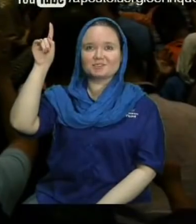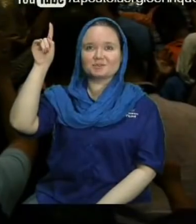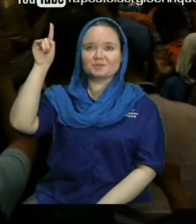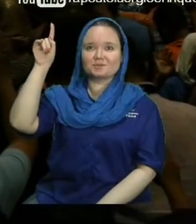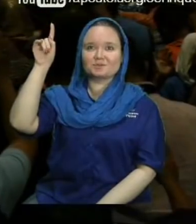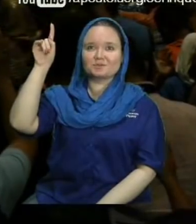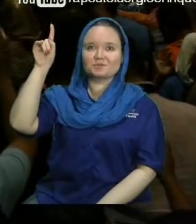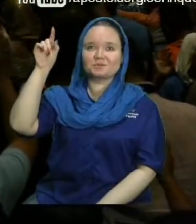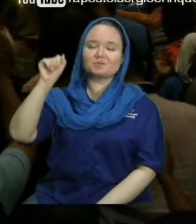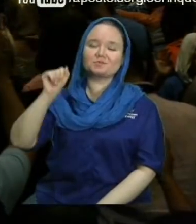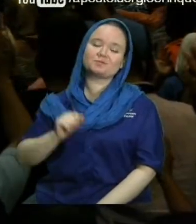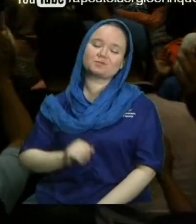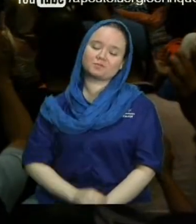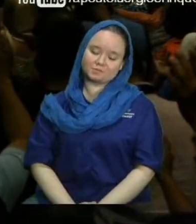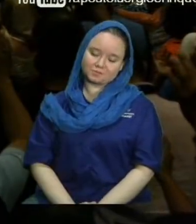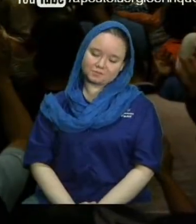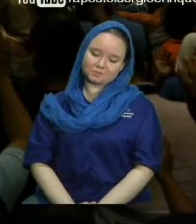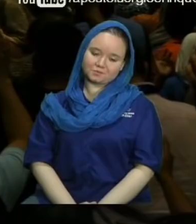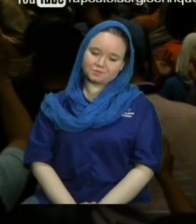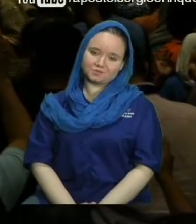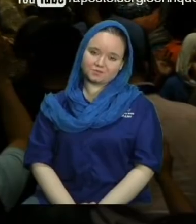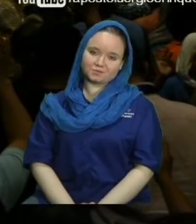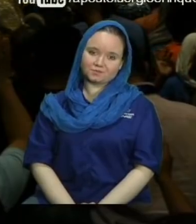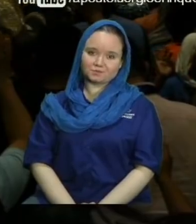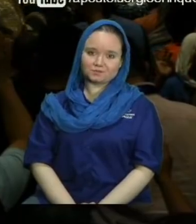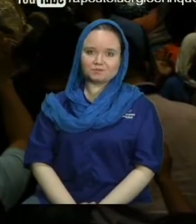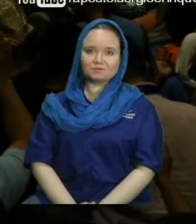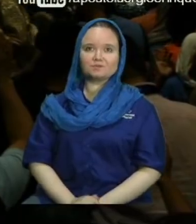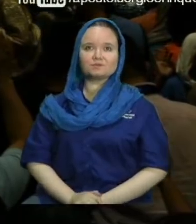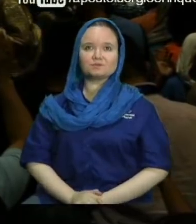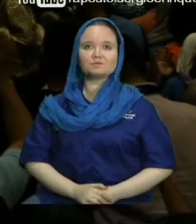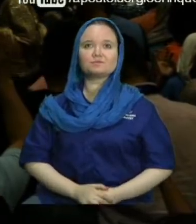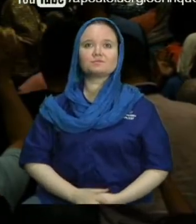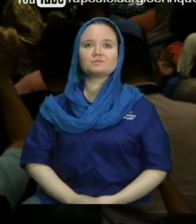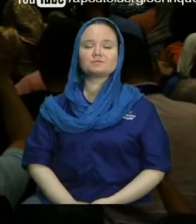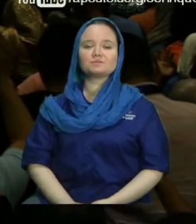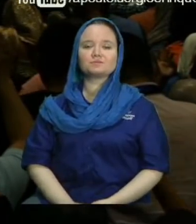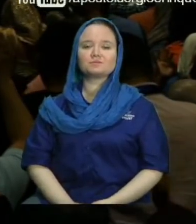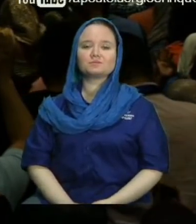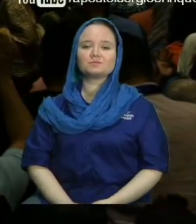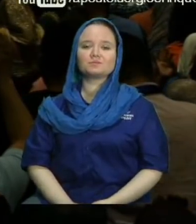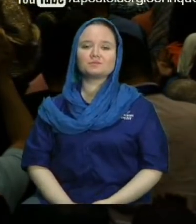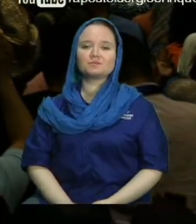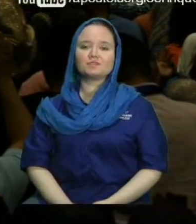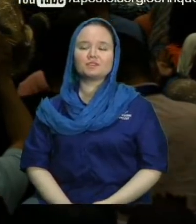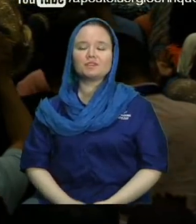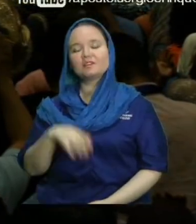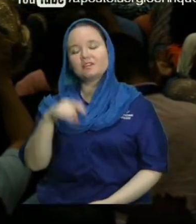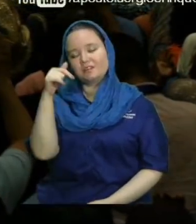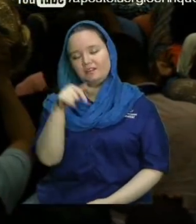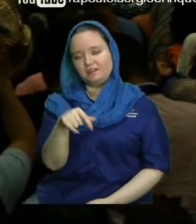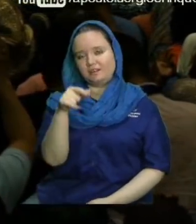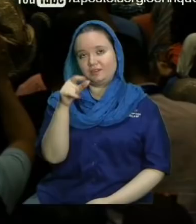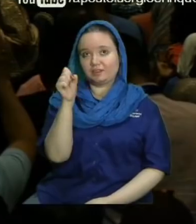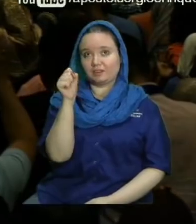Así, con tus ojitos cerrados, que ministren esas notas musicales nuestra alma.